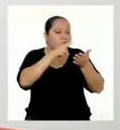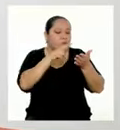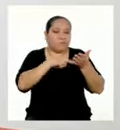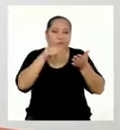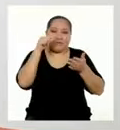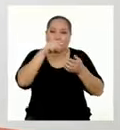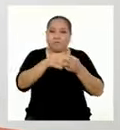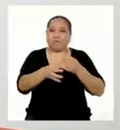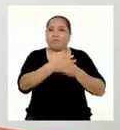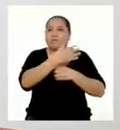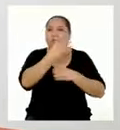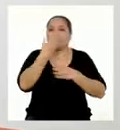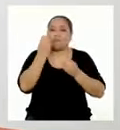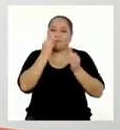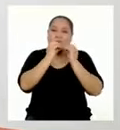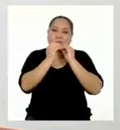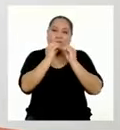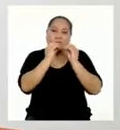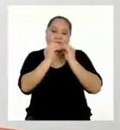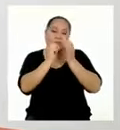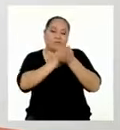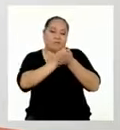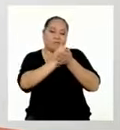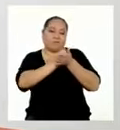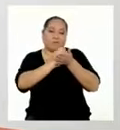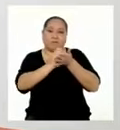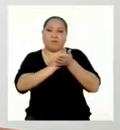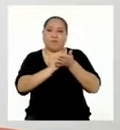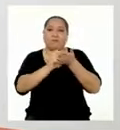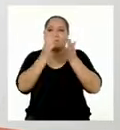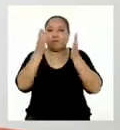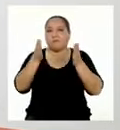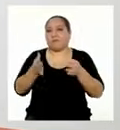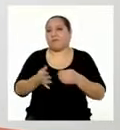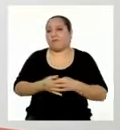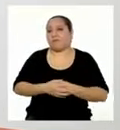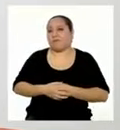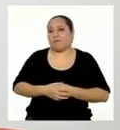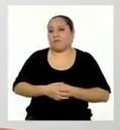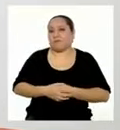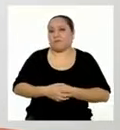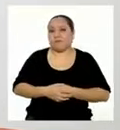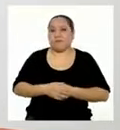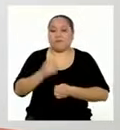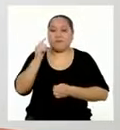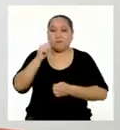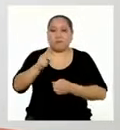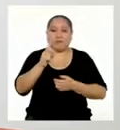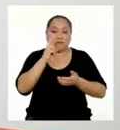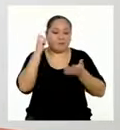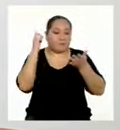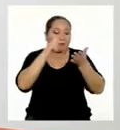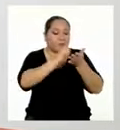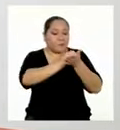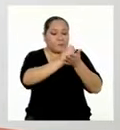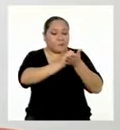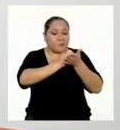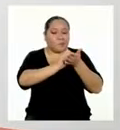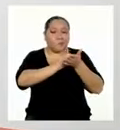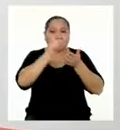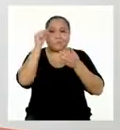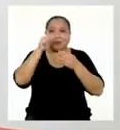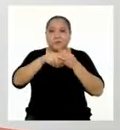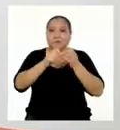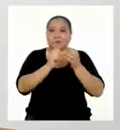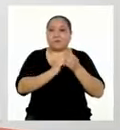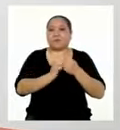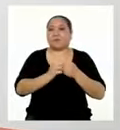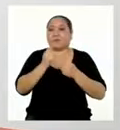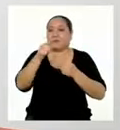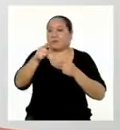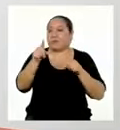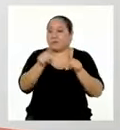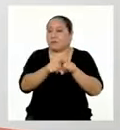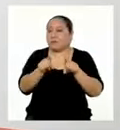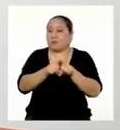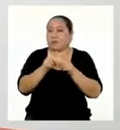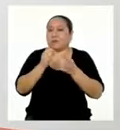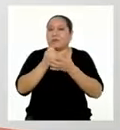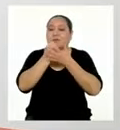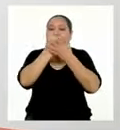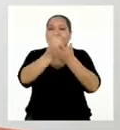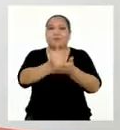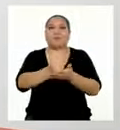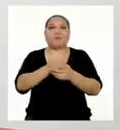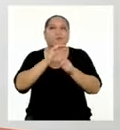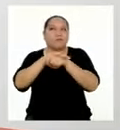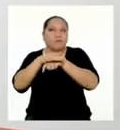iremos mejorando como escritoras y escritores. De hecho, la revisión de un texto puede llevarte incluso